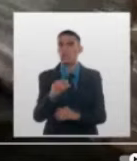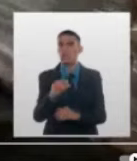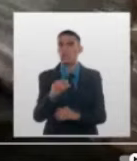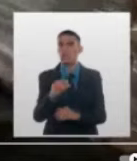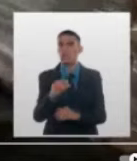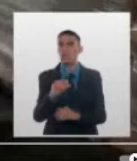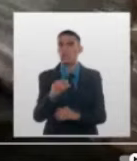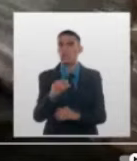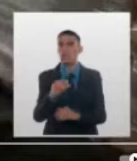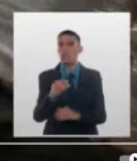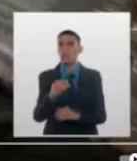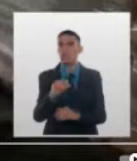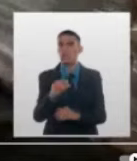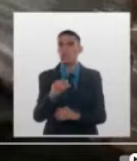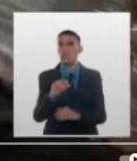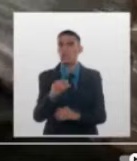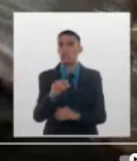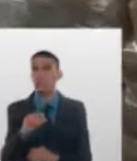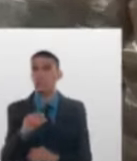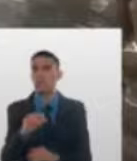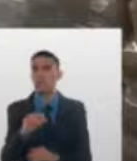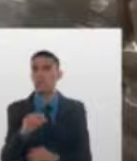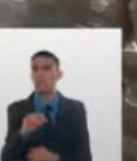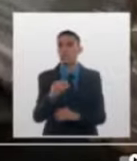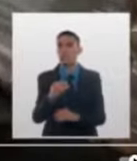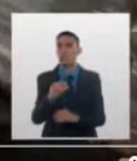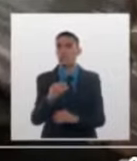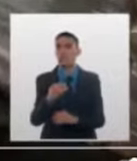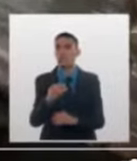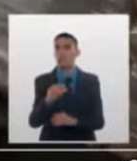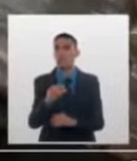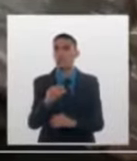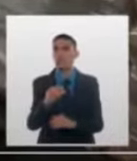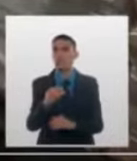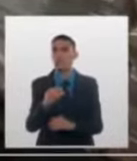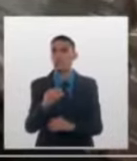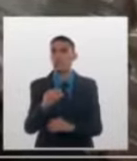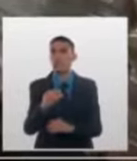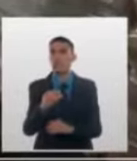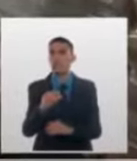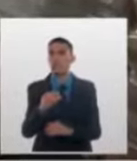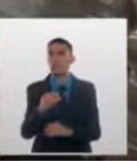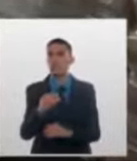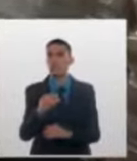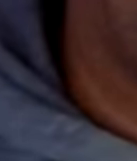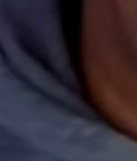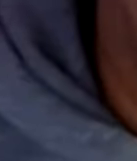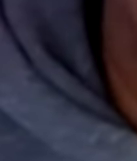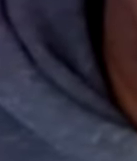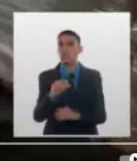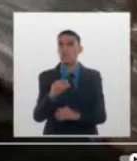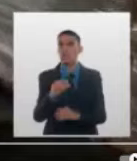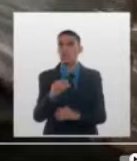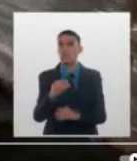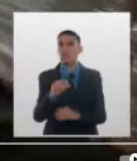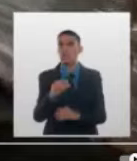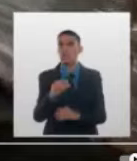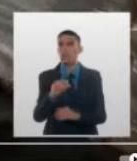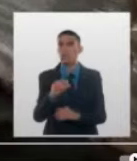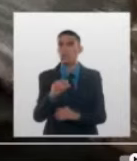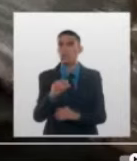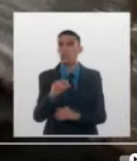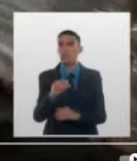que está establecido. Nunca dijo lo que está establecido. Los otros, de 0 a 1 año, creo, de 6 meses, 1 año, 10 días. Ellos te pueden